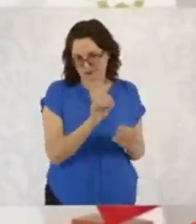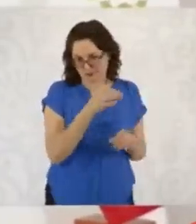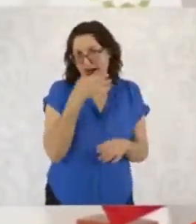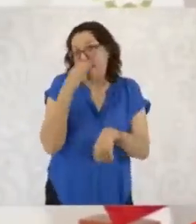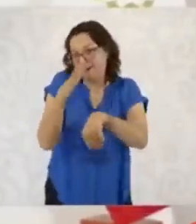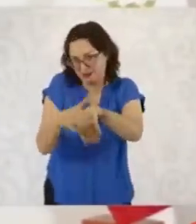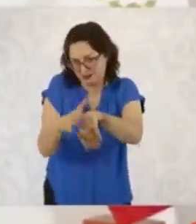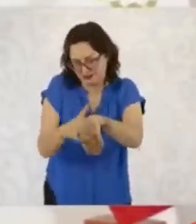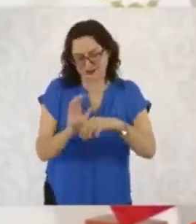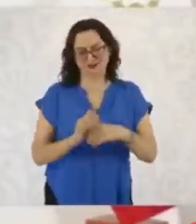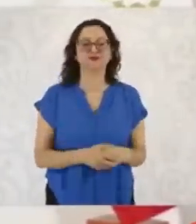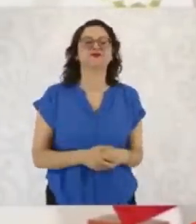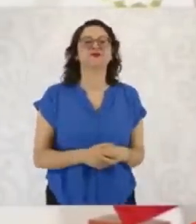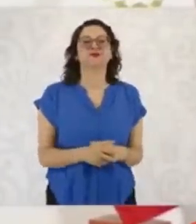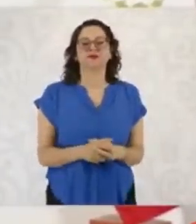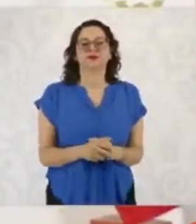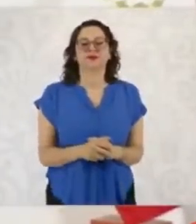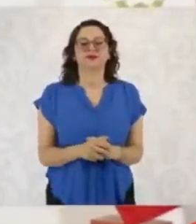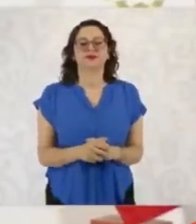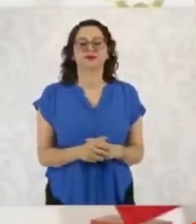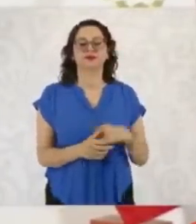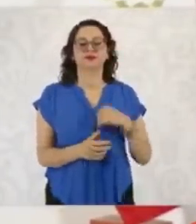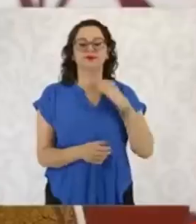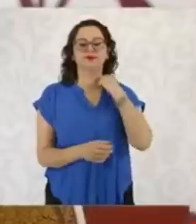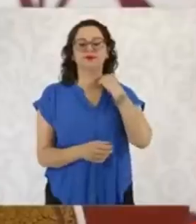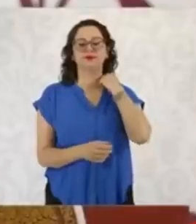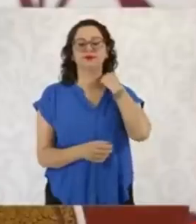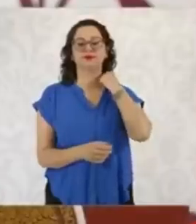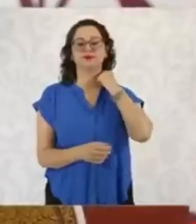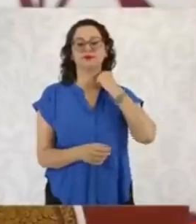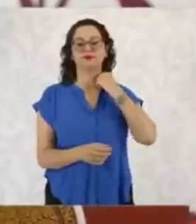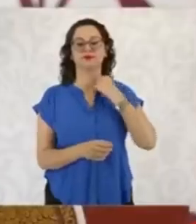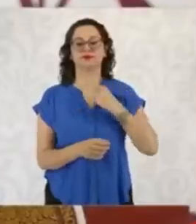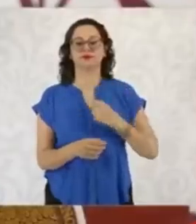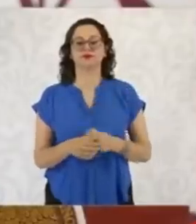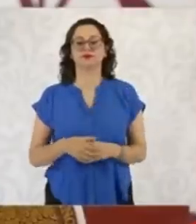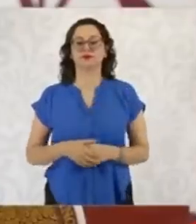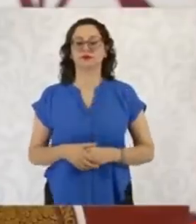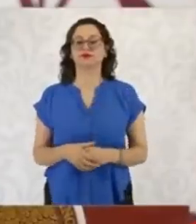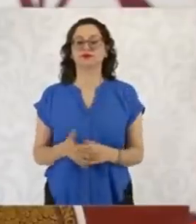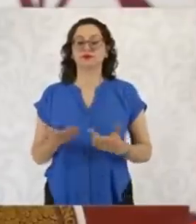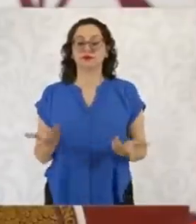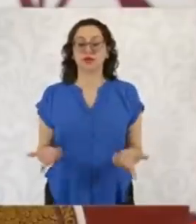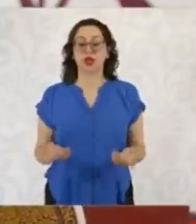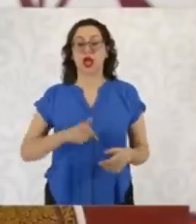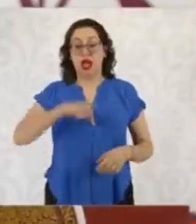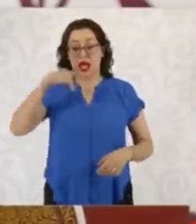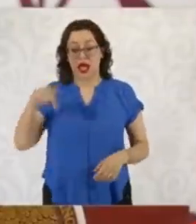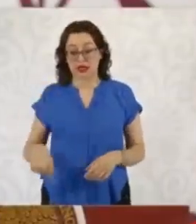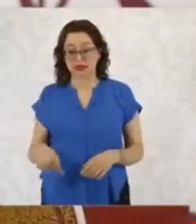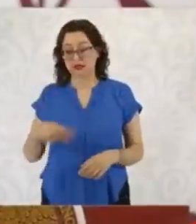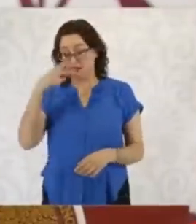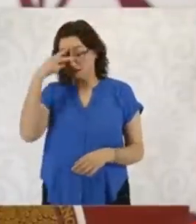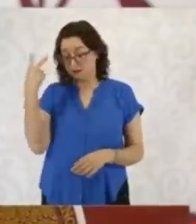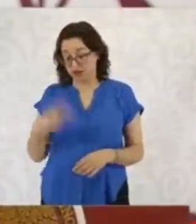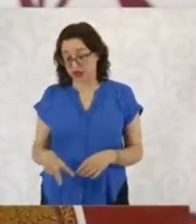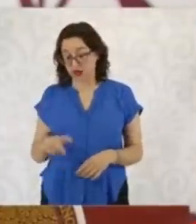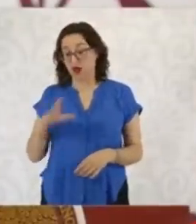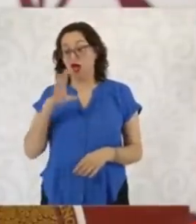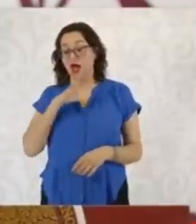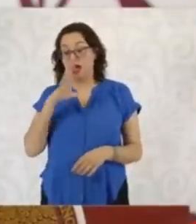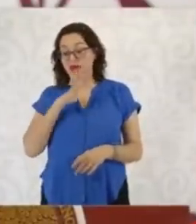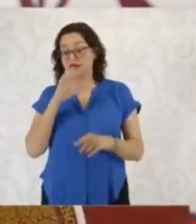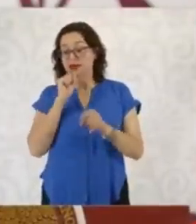nosotros tenemos un proceso penal en México, proceso penal que está arrancado, hay gente en la cárcel, hay muchas órdenes